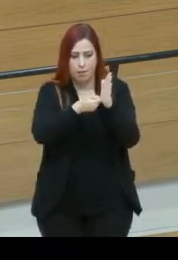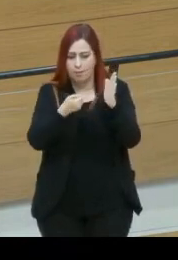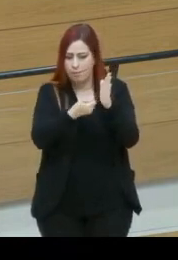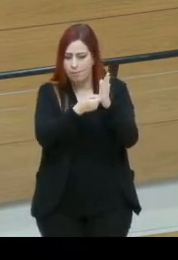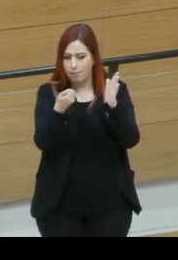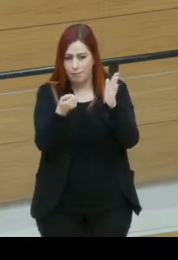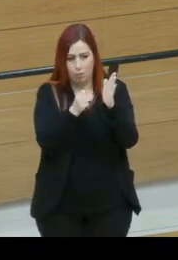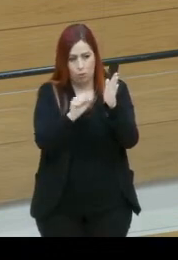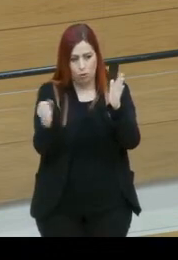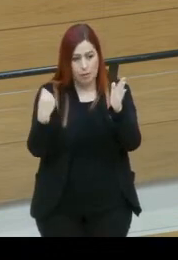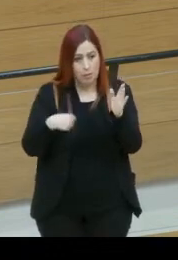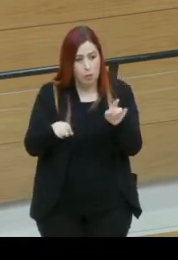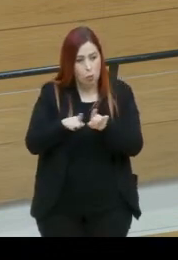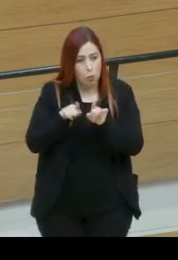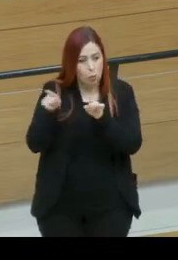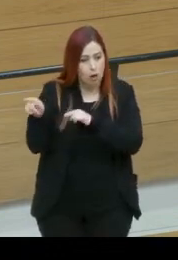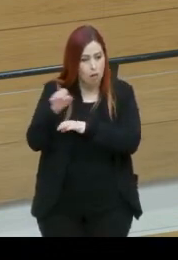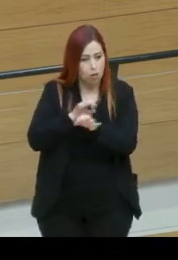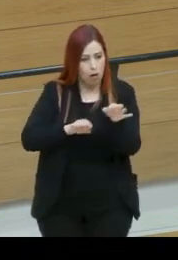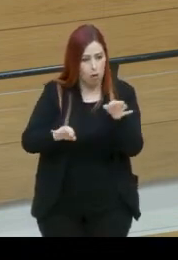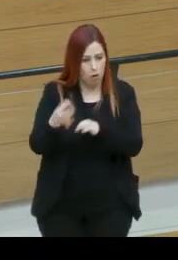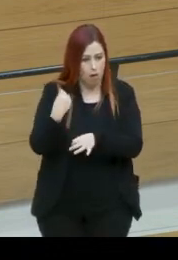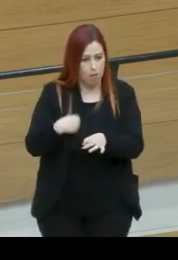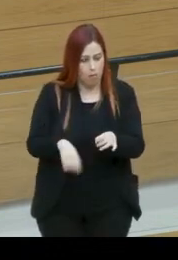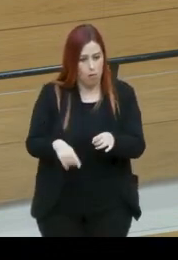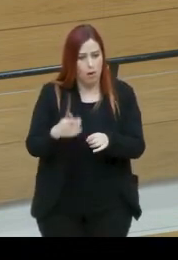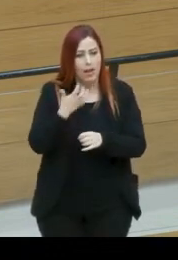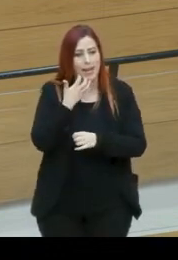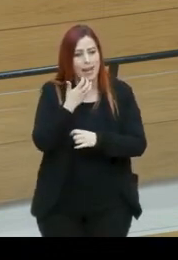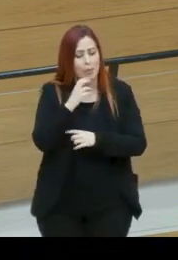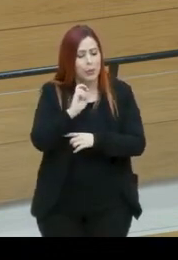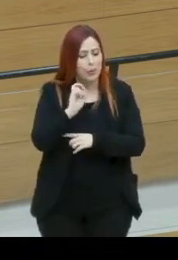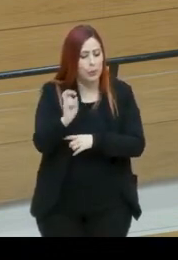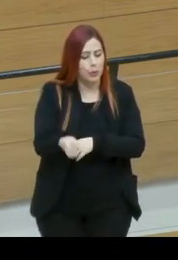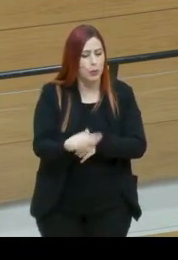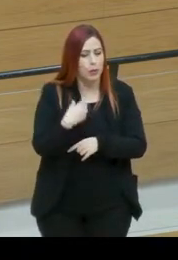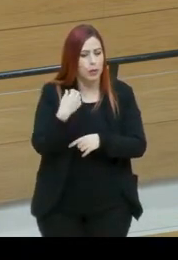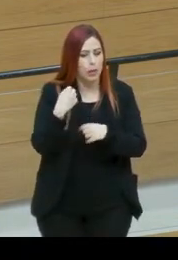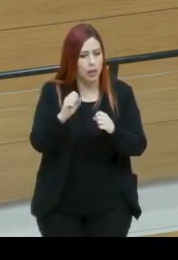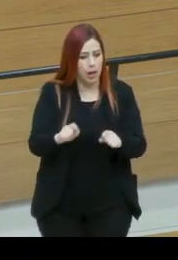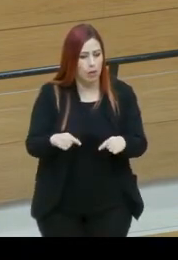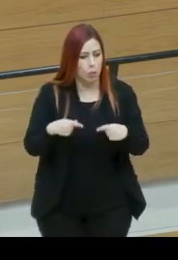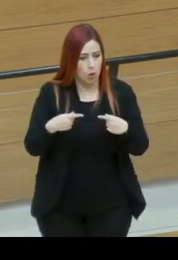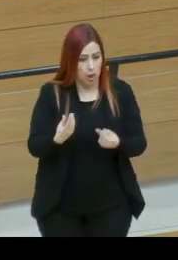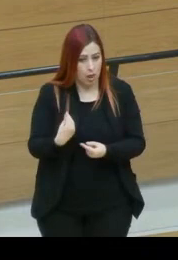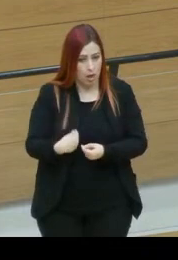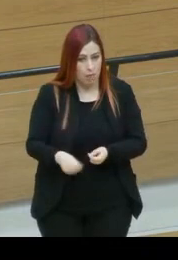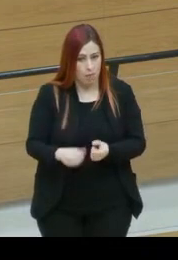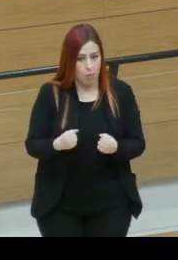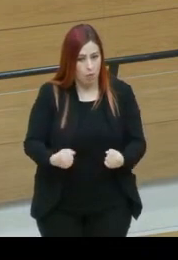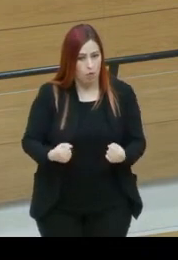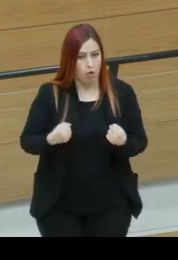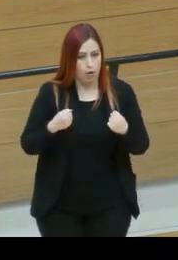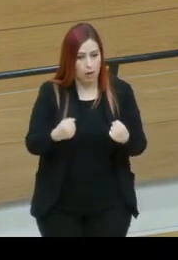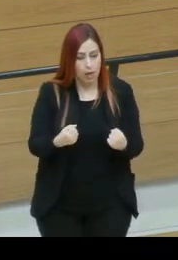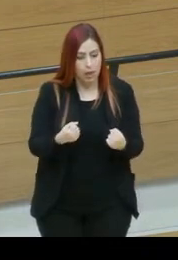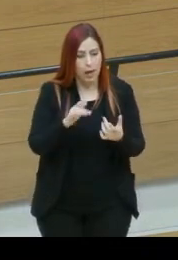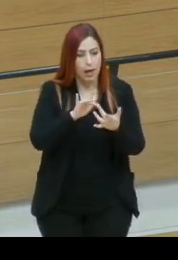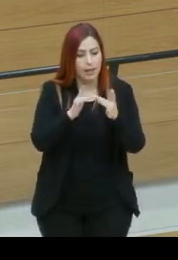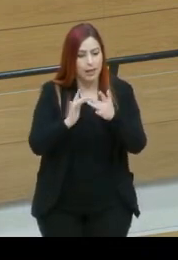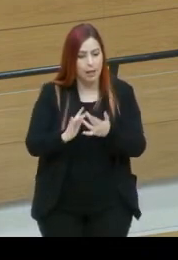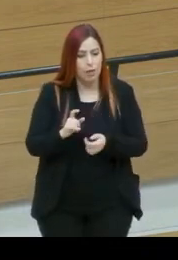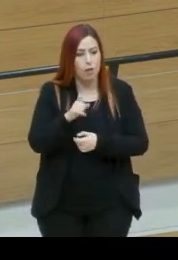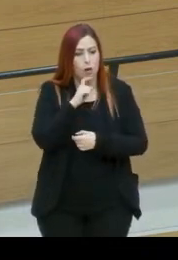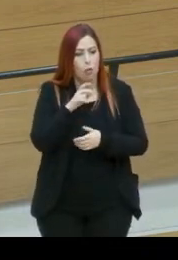pasa lo mismo. Podemos encontrar muchos ejemplos en la naturaleza de este tipo de fortalecimiento de interacción mediante